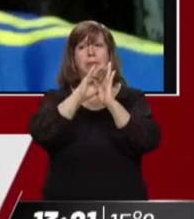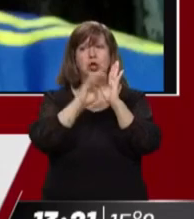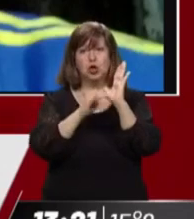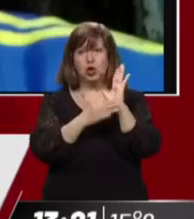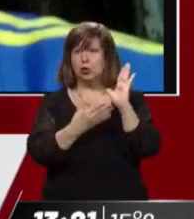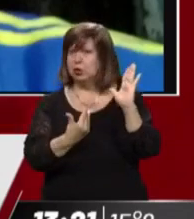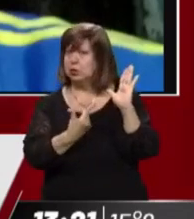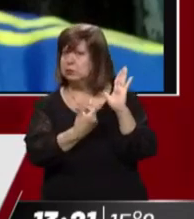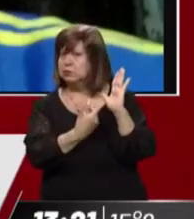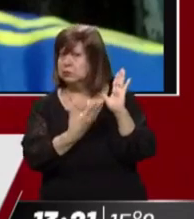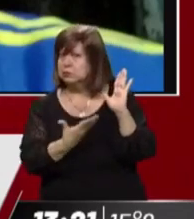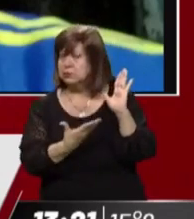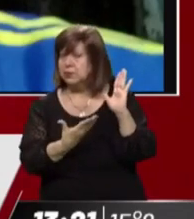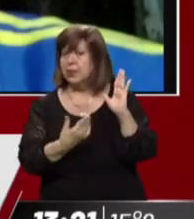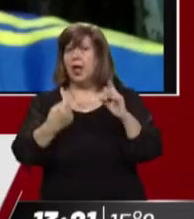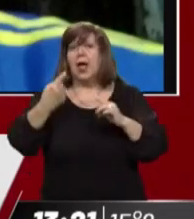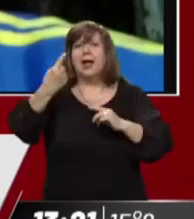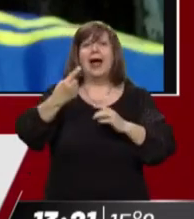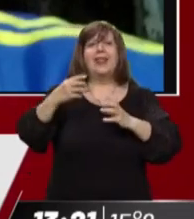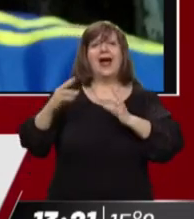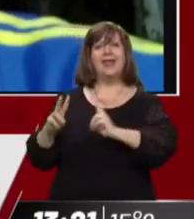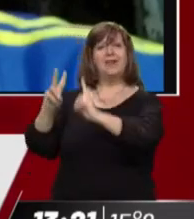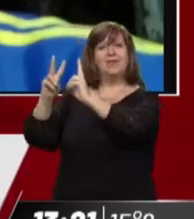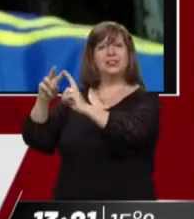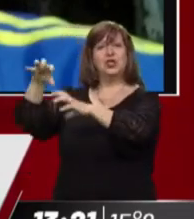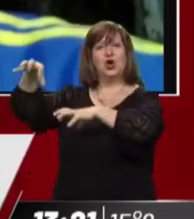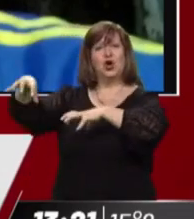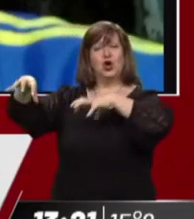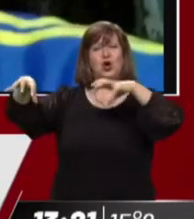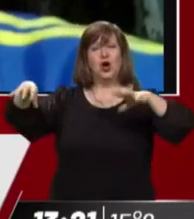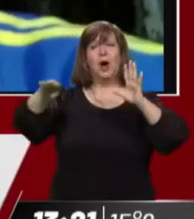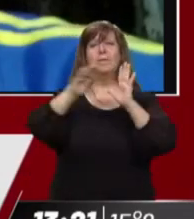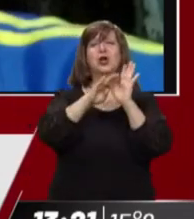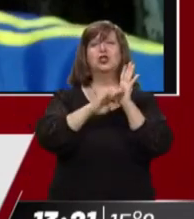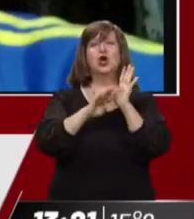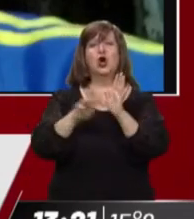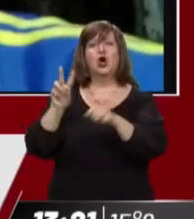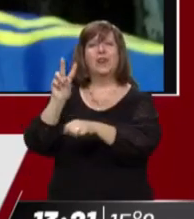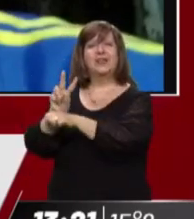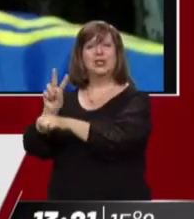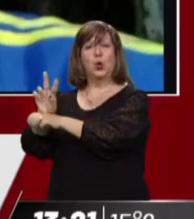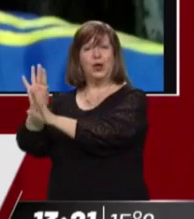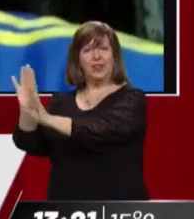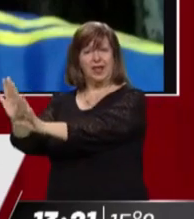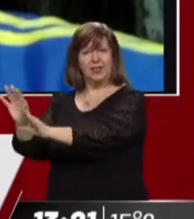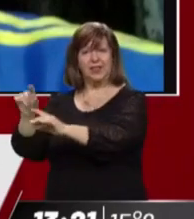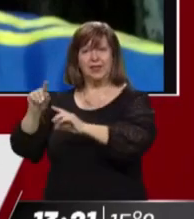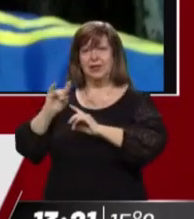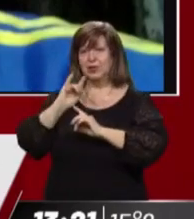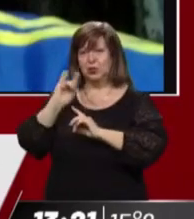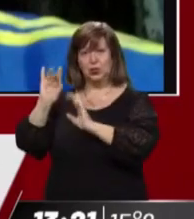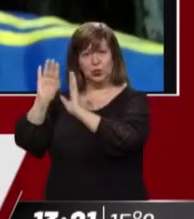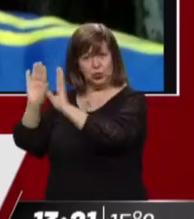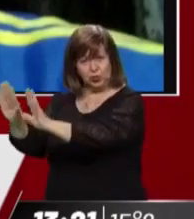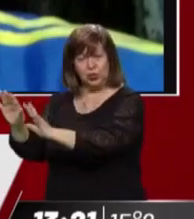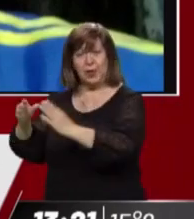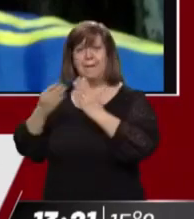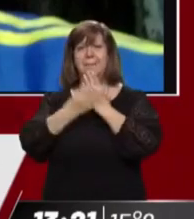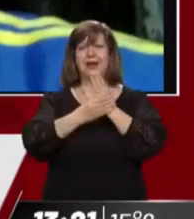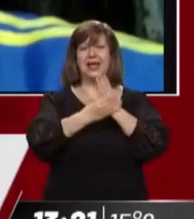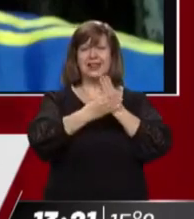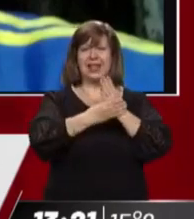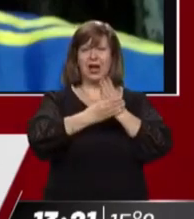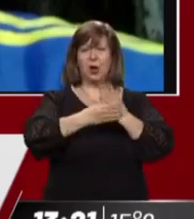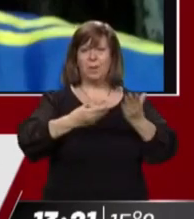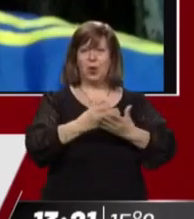que esté cada cada edificio tiene su protocolo de seguridad nosotros tenemos un protocolo distinto para el edificio del Ministerio Público la